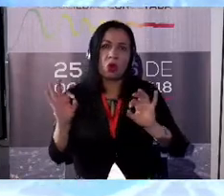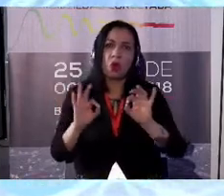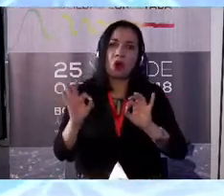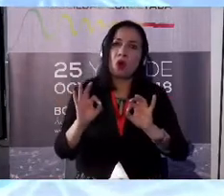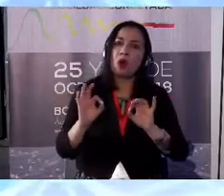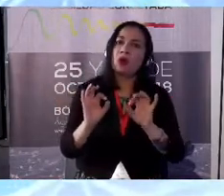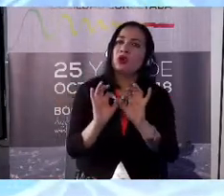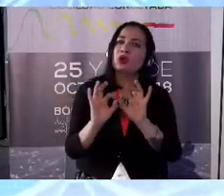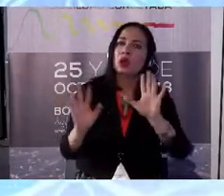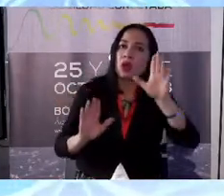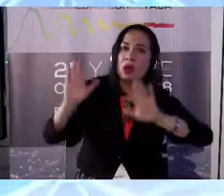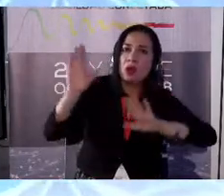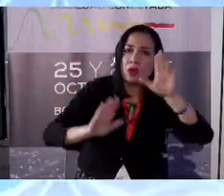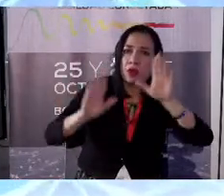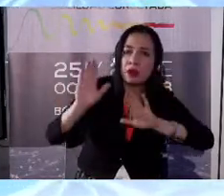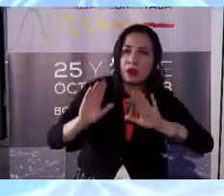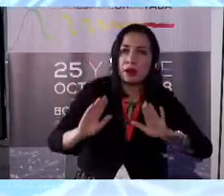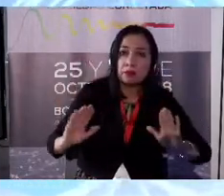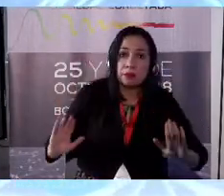eficiencia. Y por tanto,